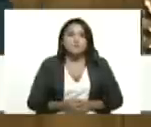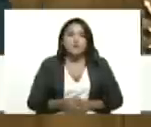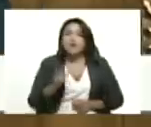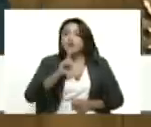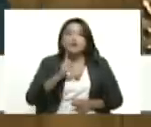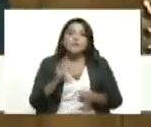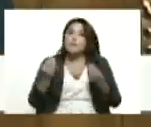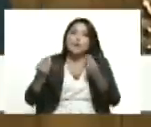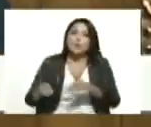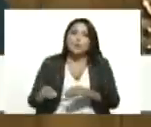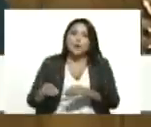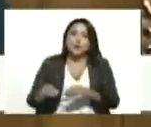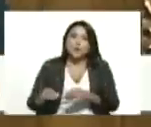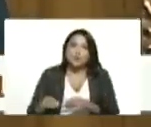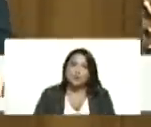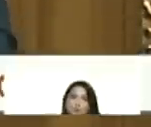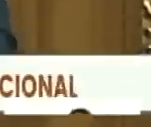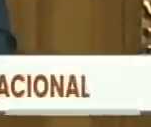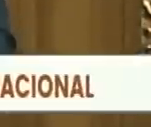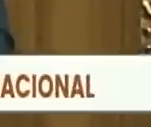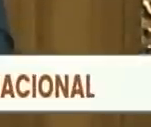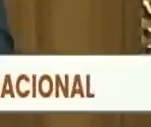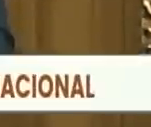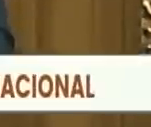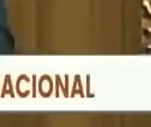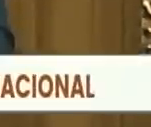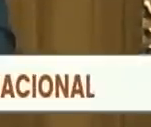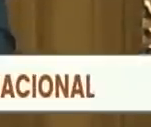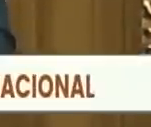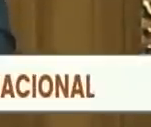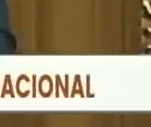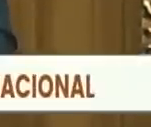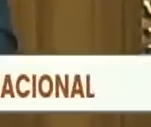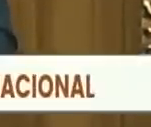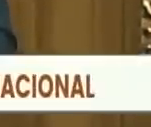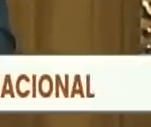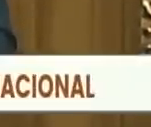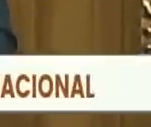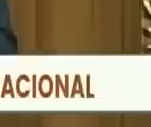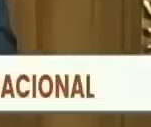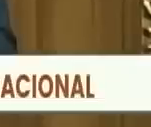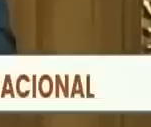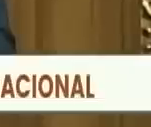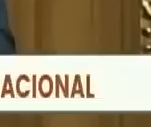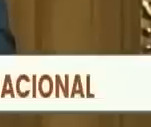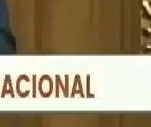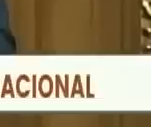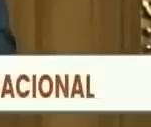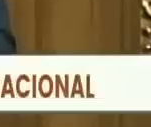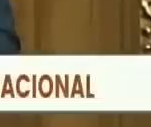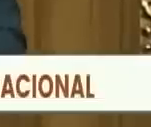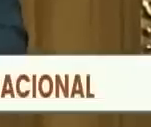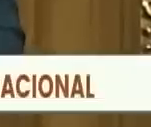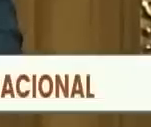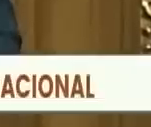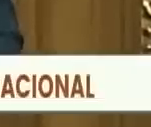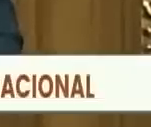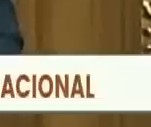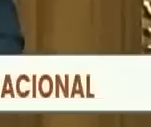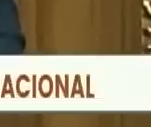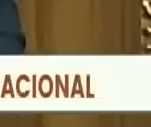Repudiamos de la manera más categórica la corrupción en cualquier tiempo y cualquiera que sean los responsables,